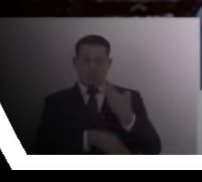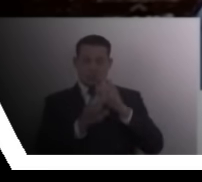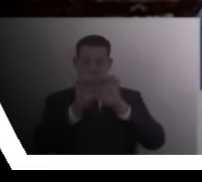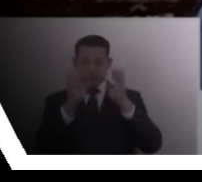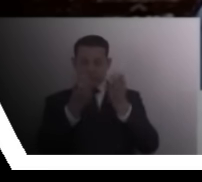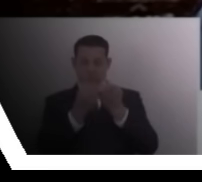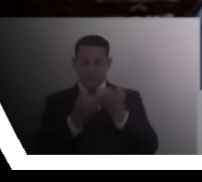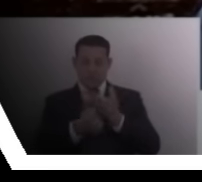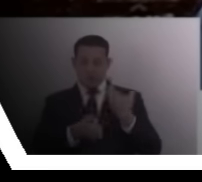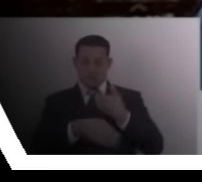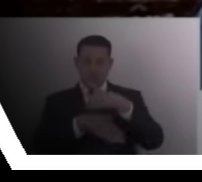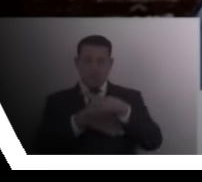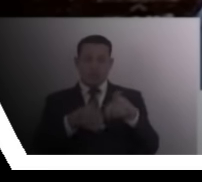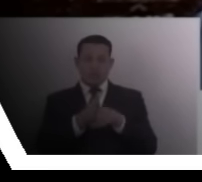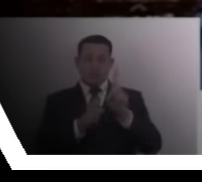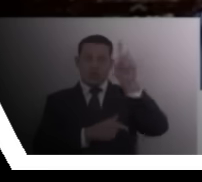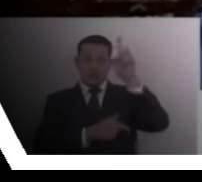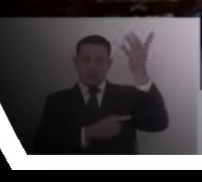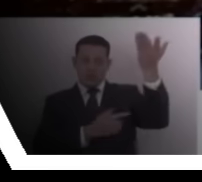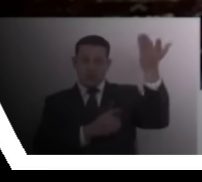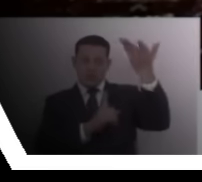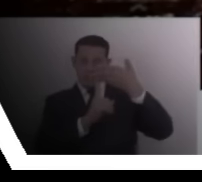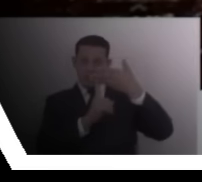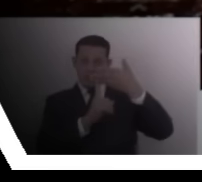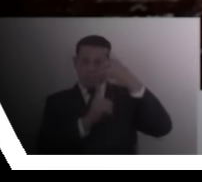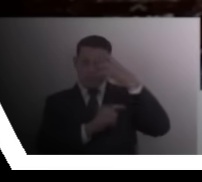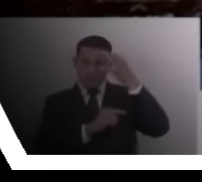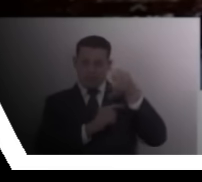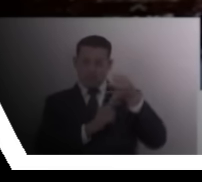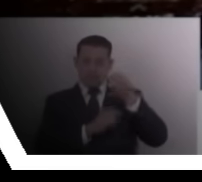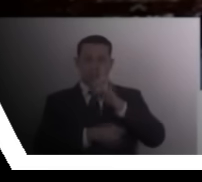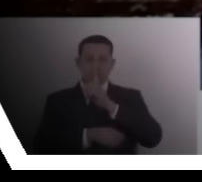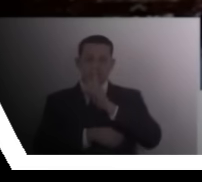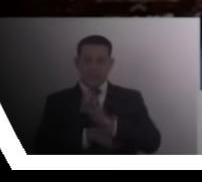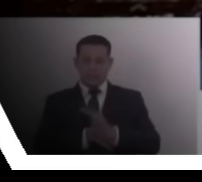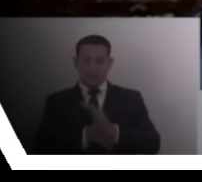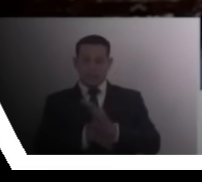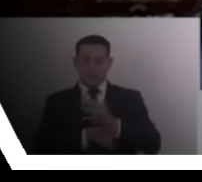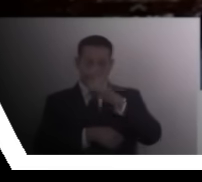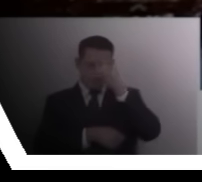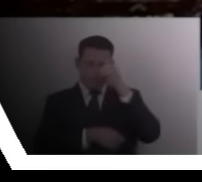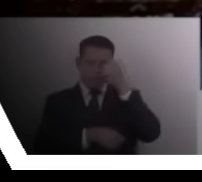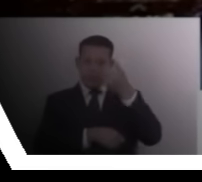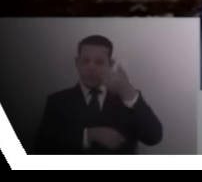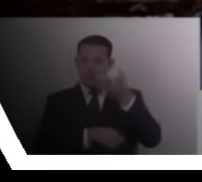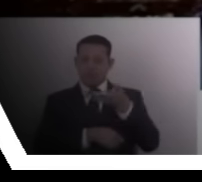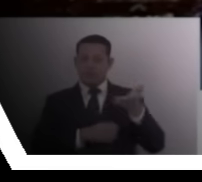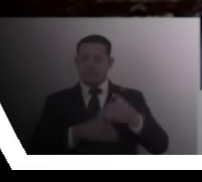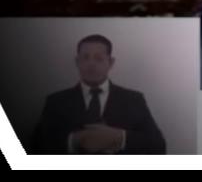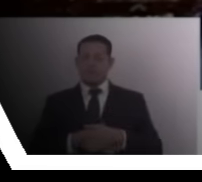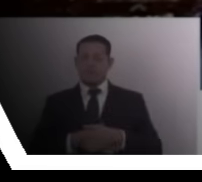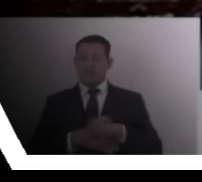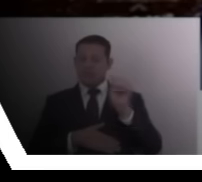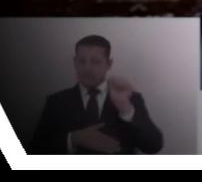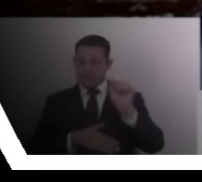equipo, nosotros como diputados, para que Dios nos dé la sabiduría y sobre todo la humildad de hacer muy bien las cosas.